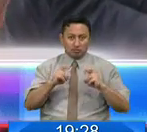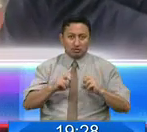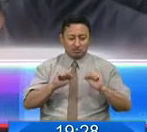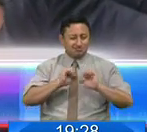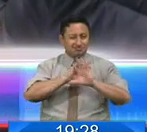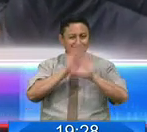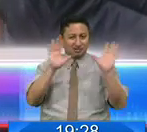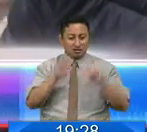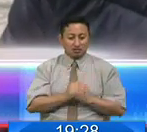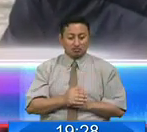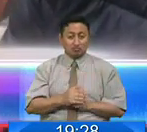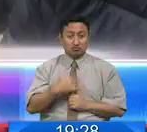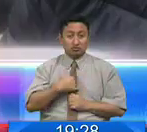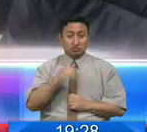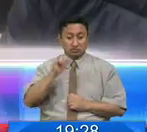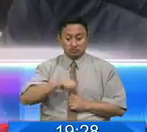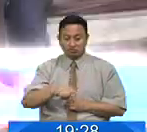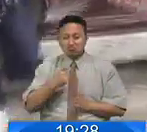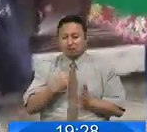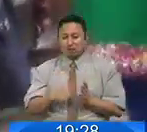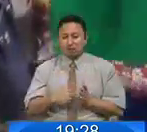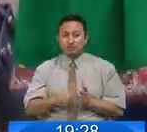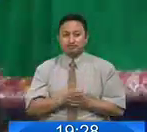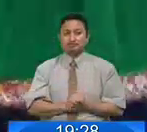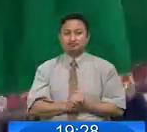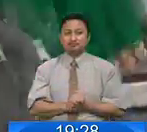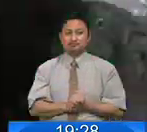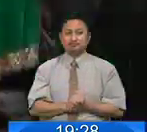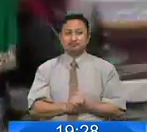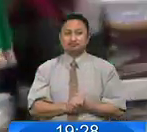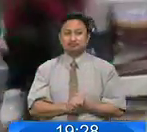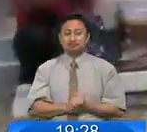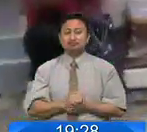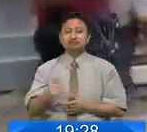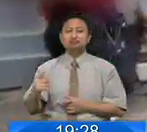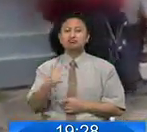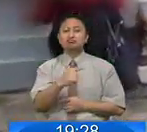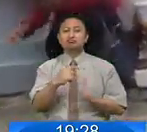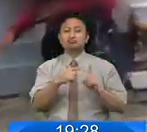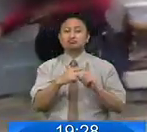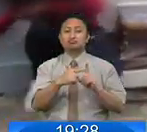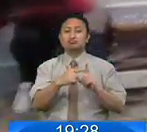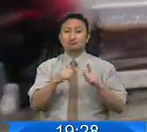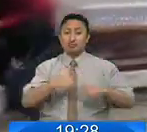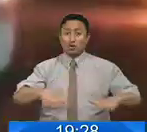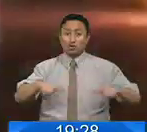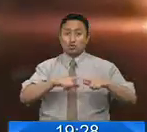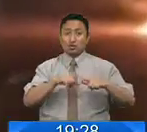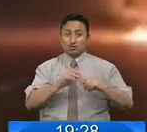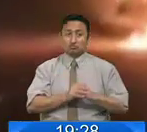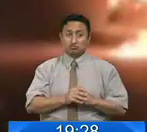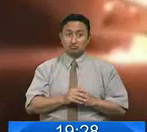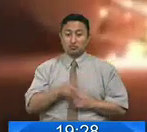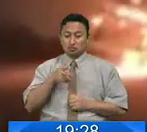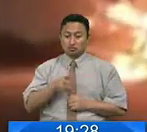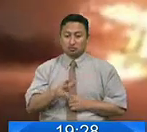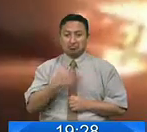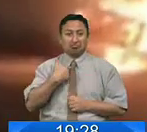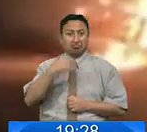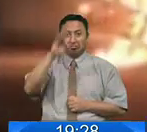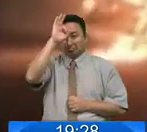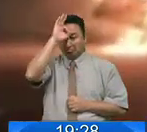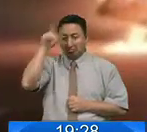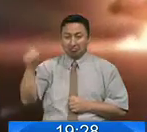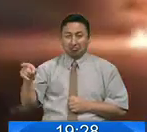carezca y ver nosotros al menos saber qué es lo que ha pasado su allegado cuenta que el paso por el lugar del accidente sin imaginarse que